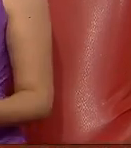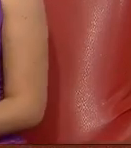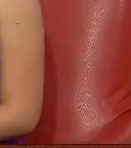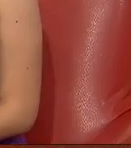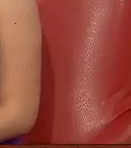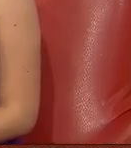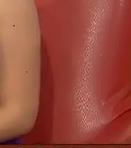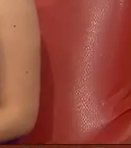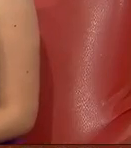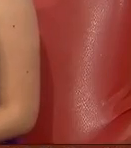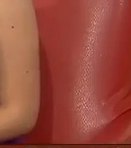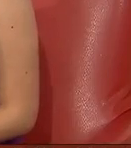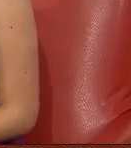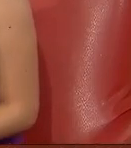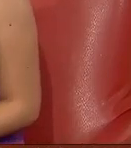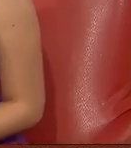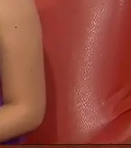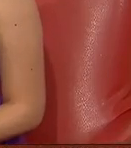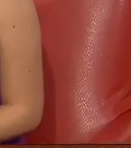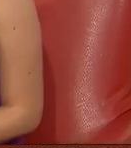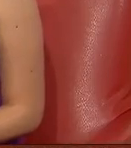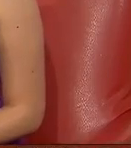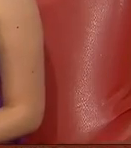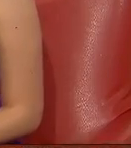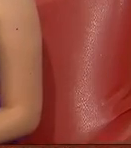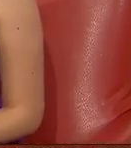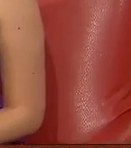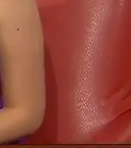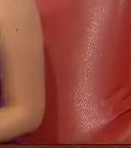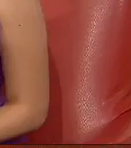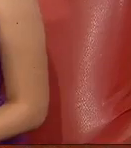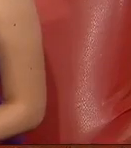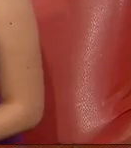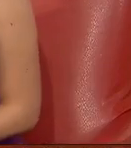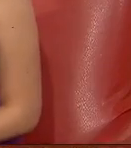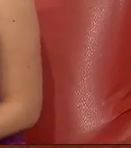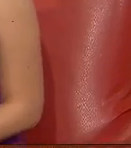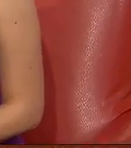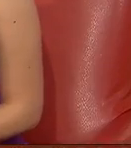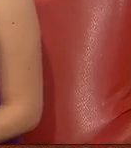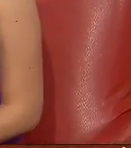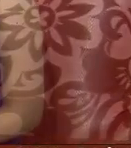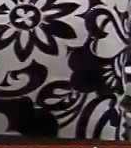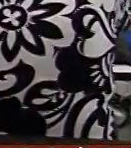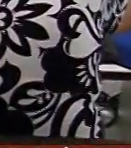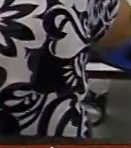Y vamos a otras noticias porque el diario Psychology,